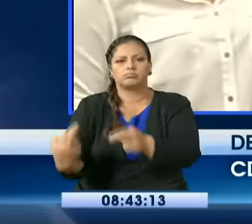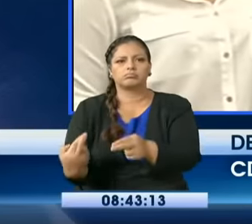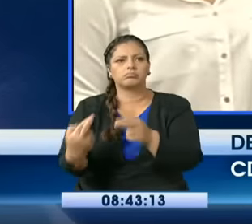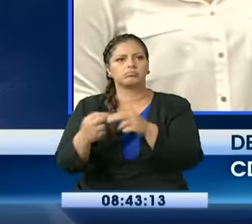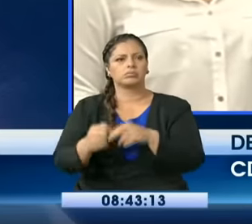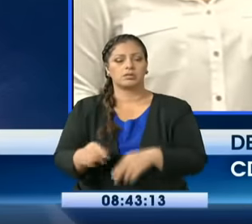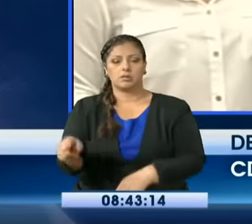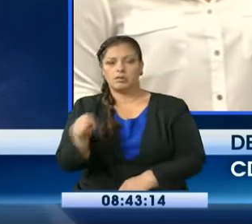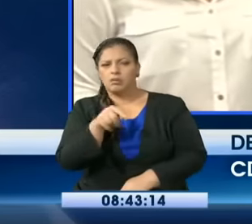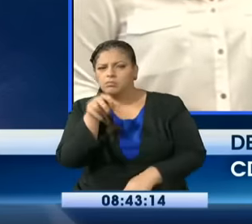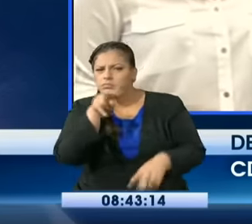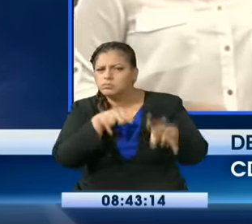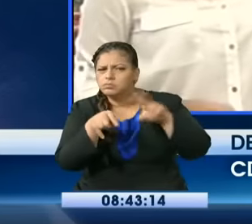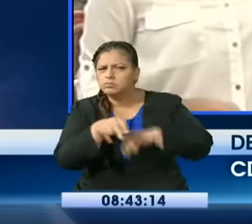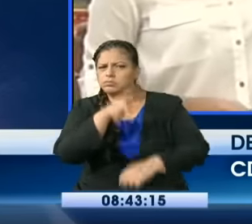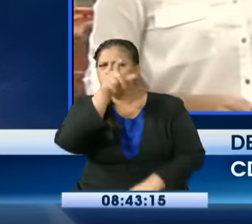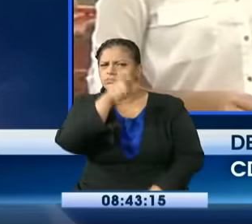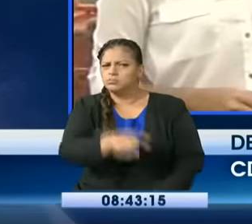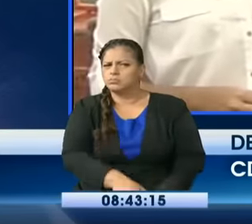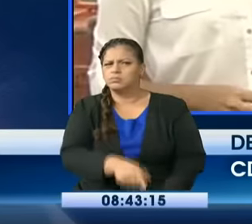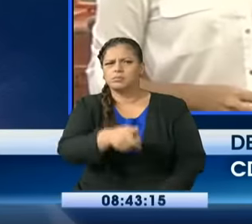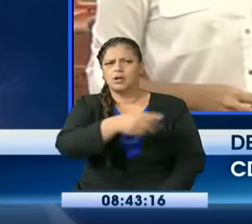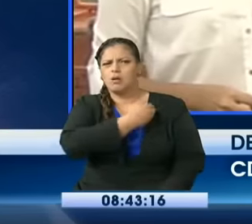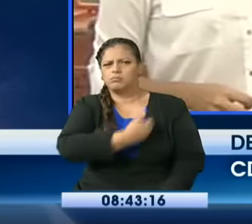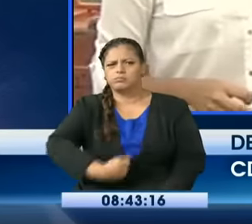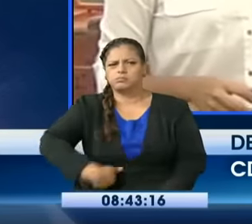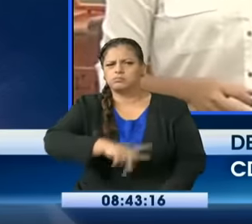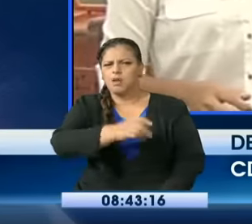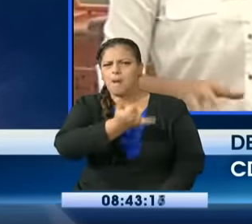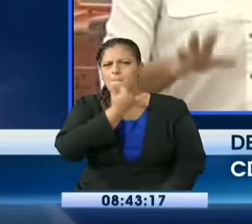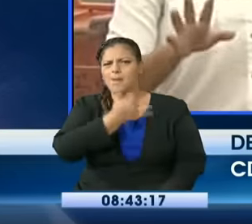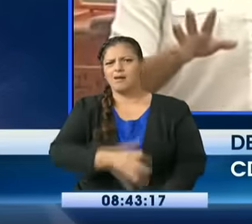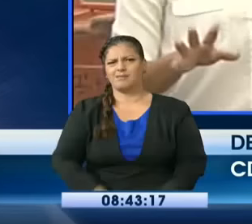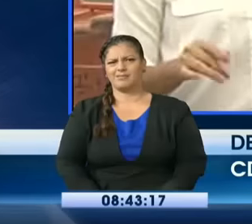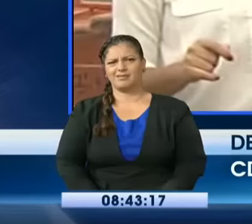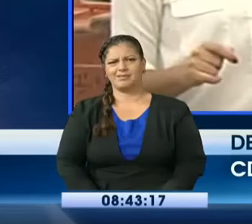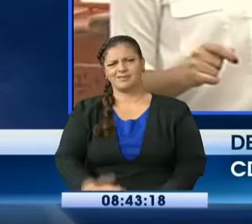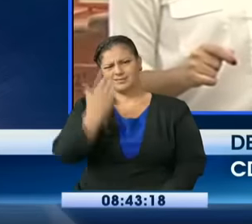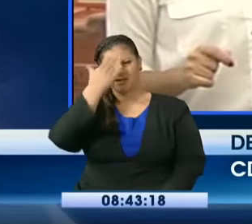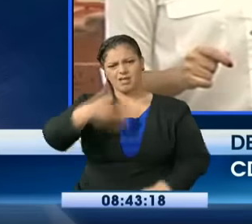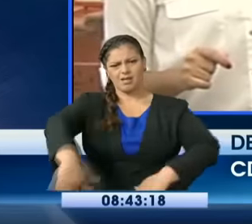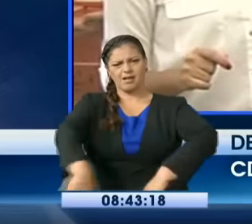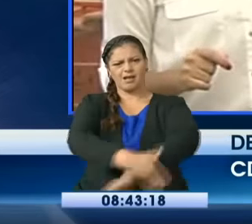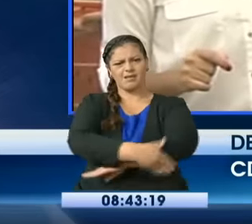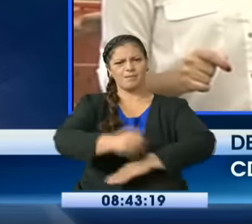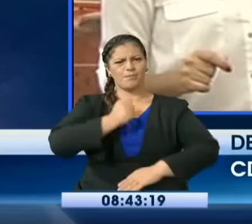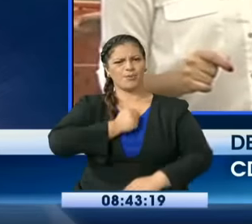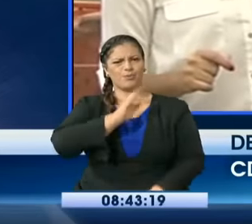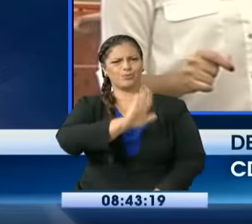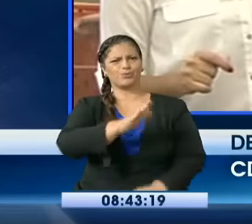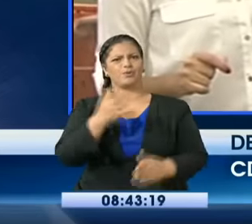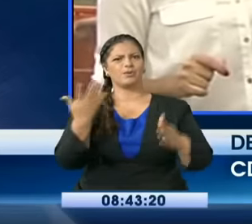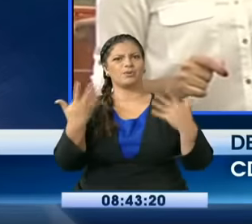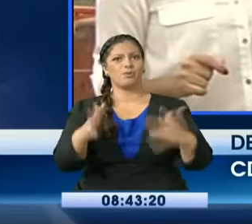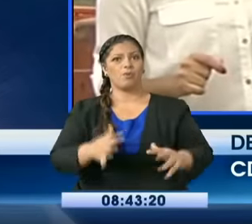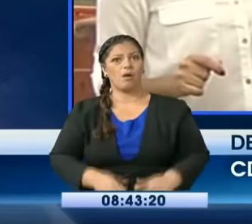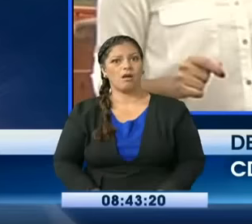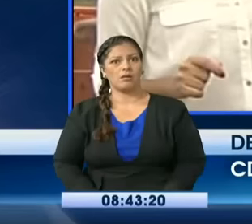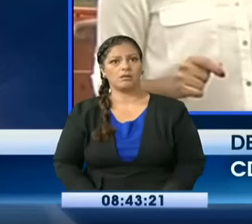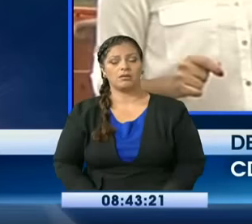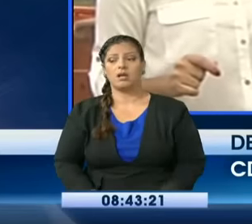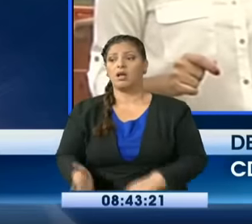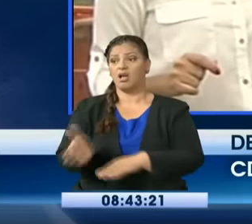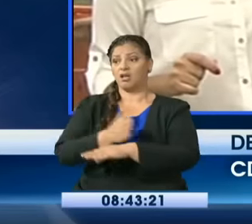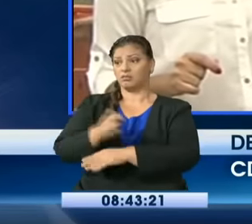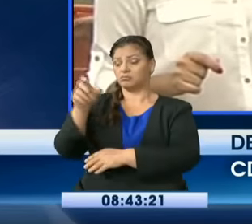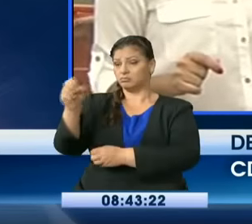ciudadano que está vendiendo los espacios y la vía pública. Porque incluso informaron que quería hasta señalizar la parte de